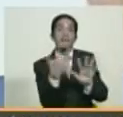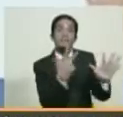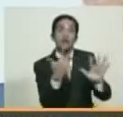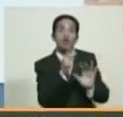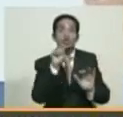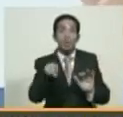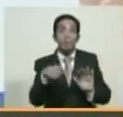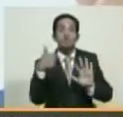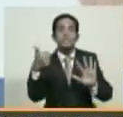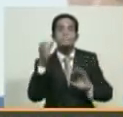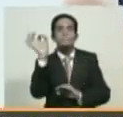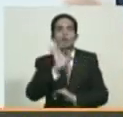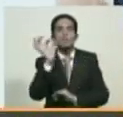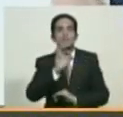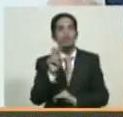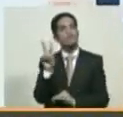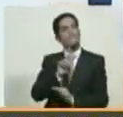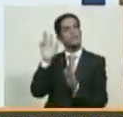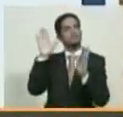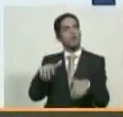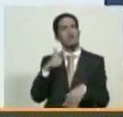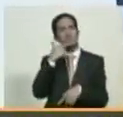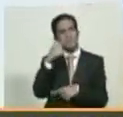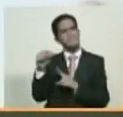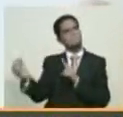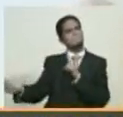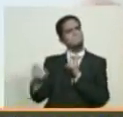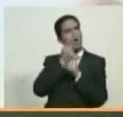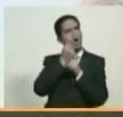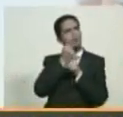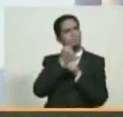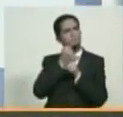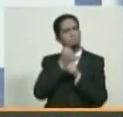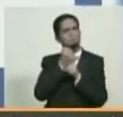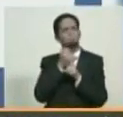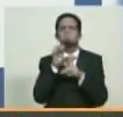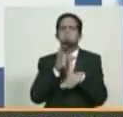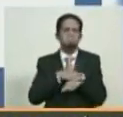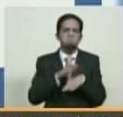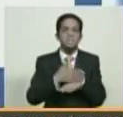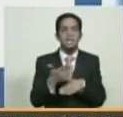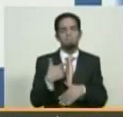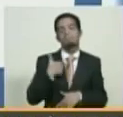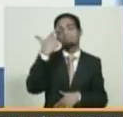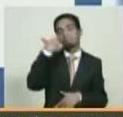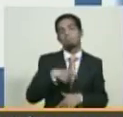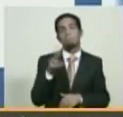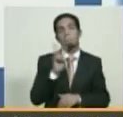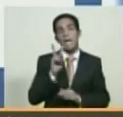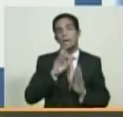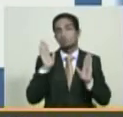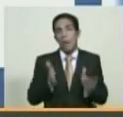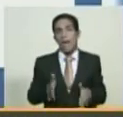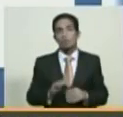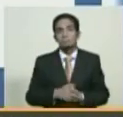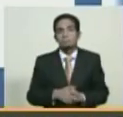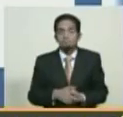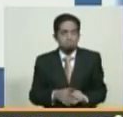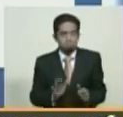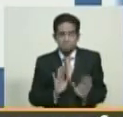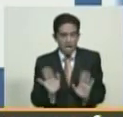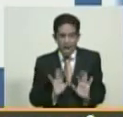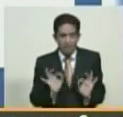88.6% de los venezolanos sentían que eran discriminados por su nacionalidad, por ser venezolanos, pura y